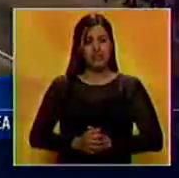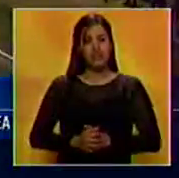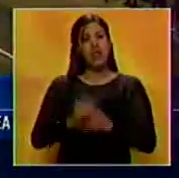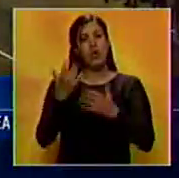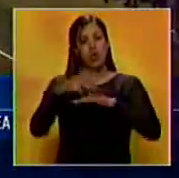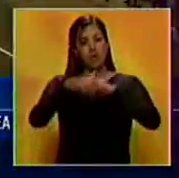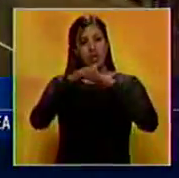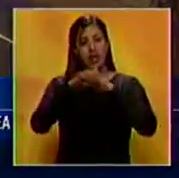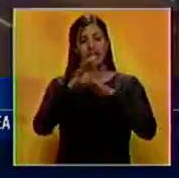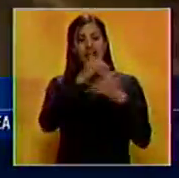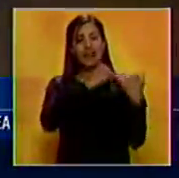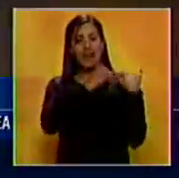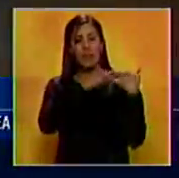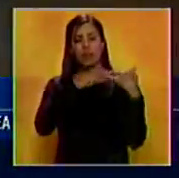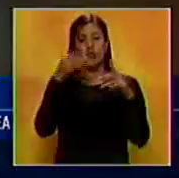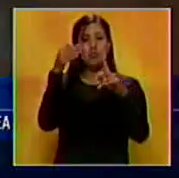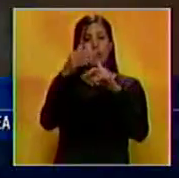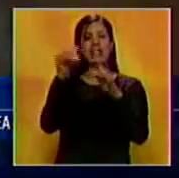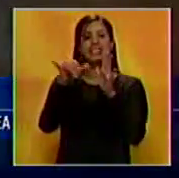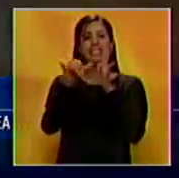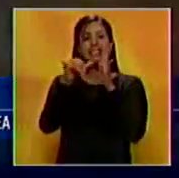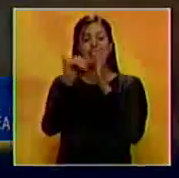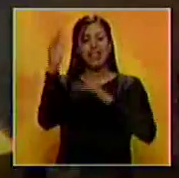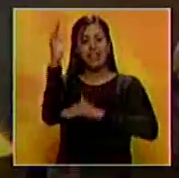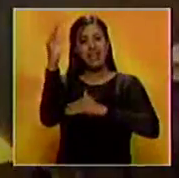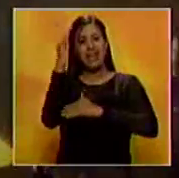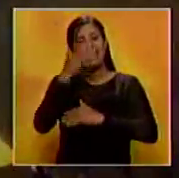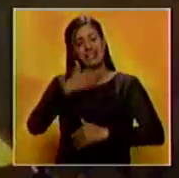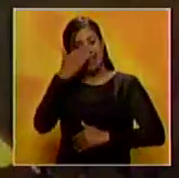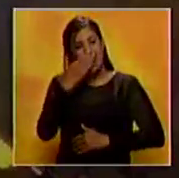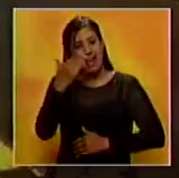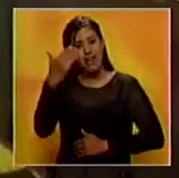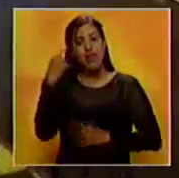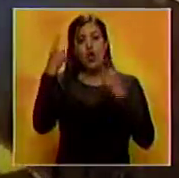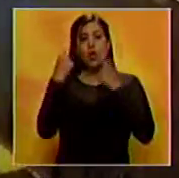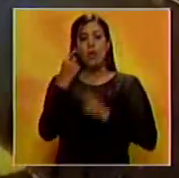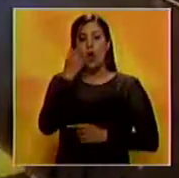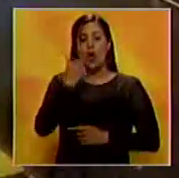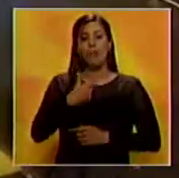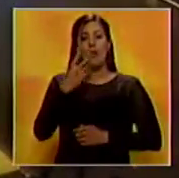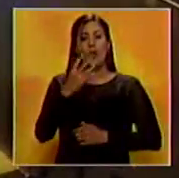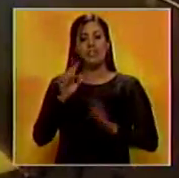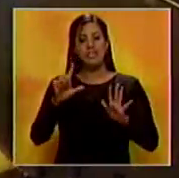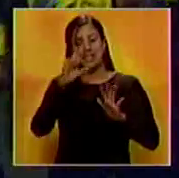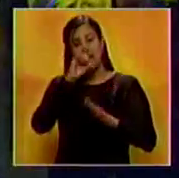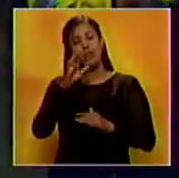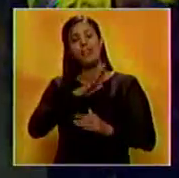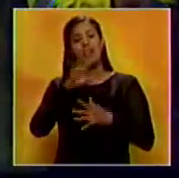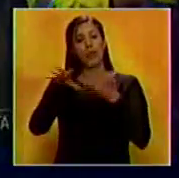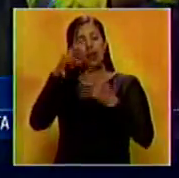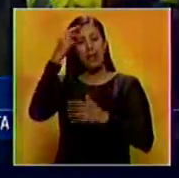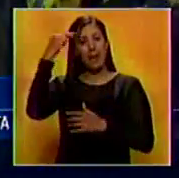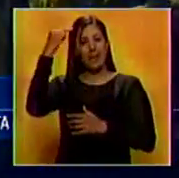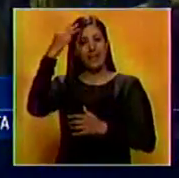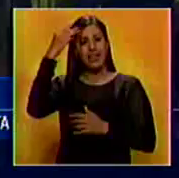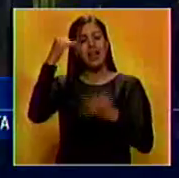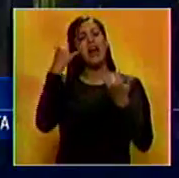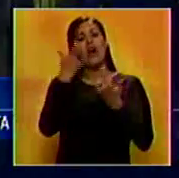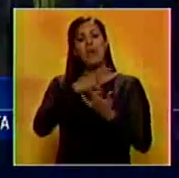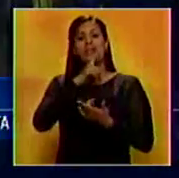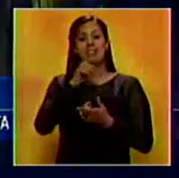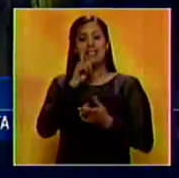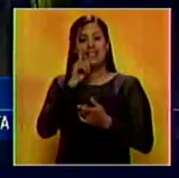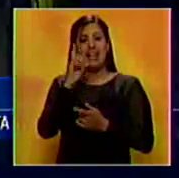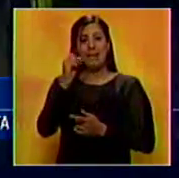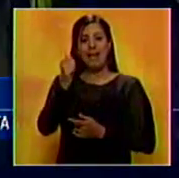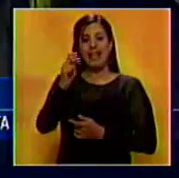En Inglaterra, el autor del ataque cerca de una mezquita en Londres sería un británico de 47 años con presuntos problemas mentales. El sujeto identificado